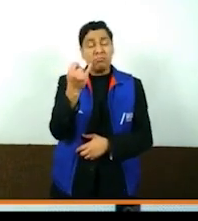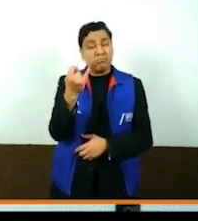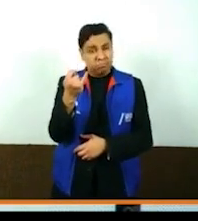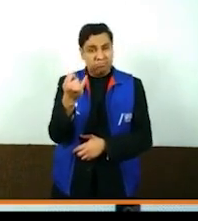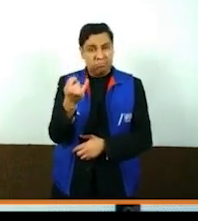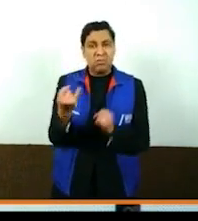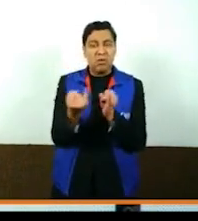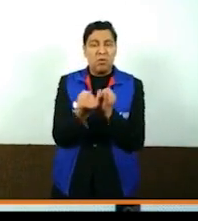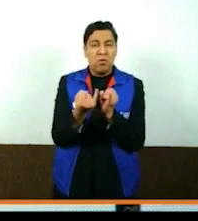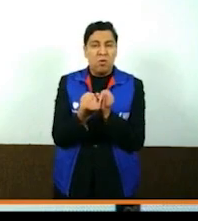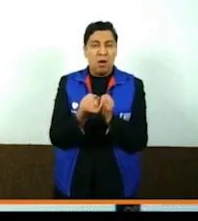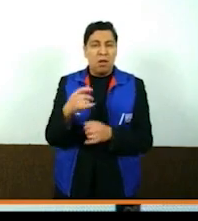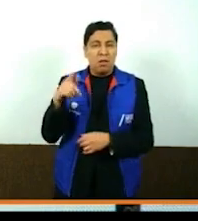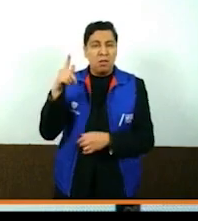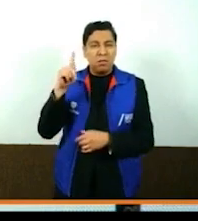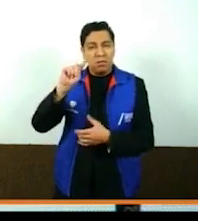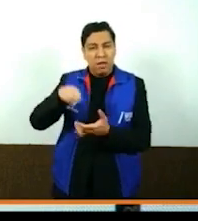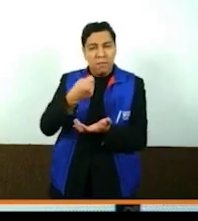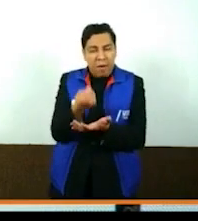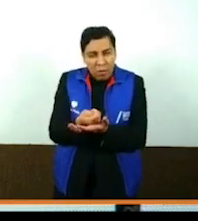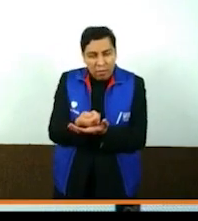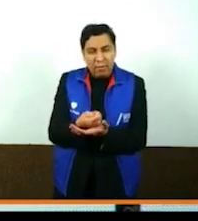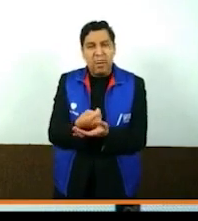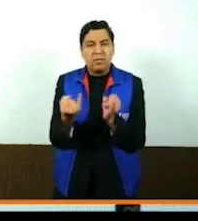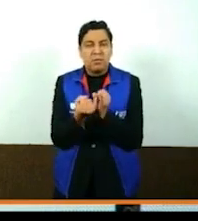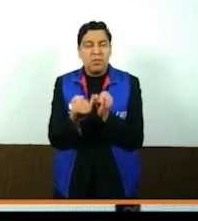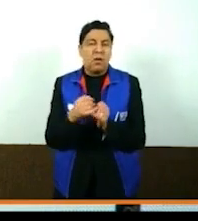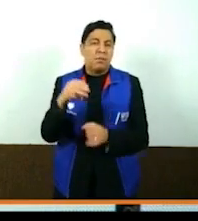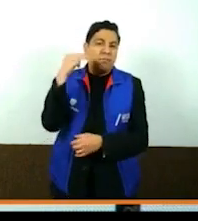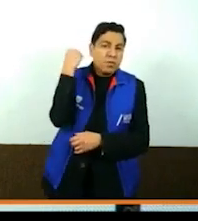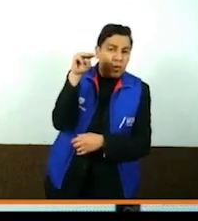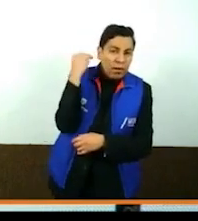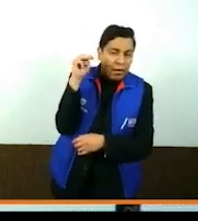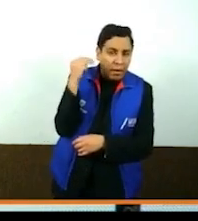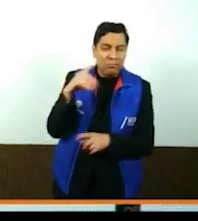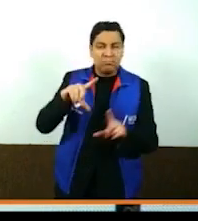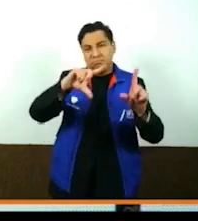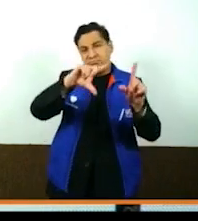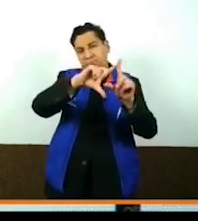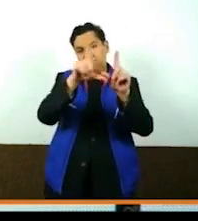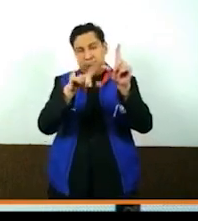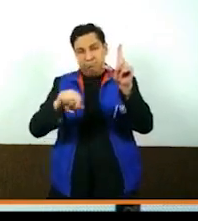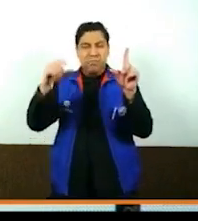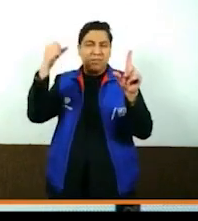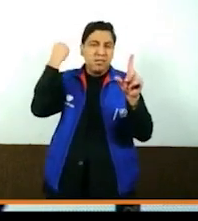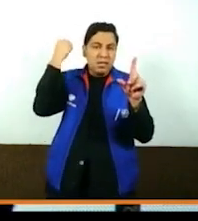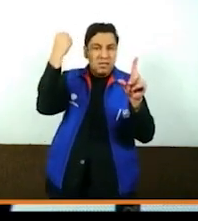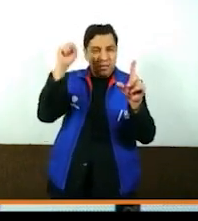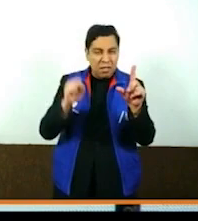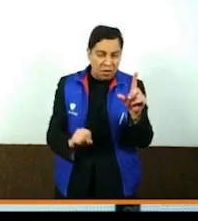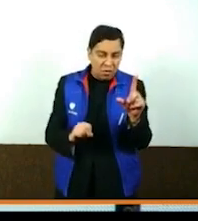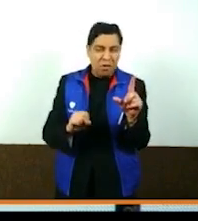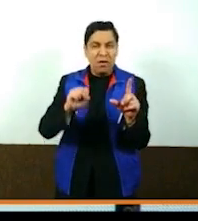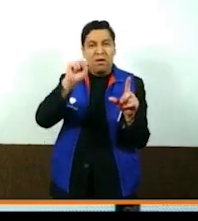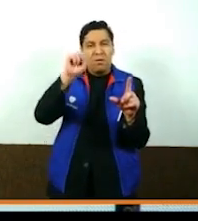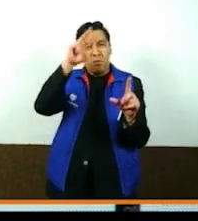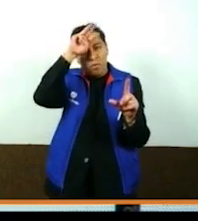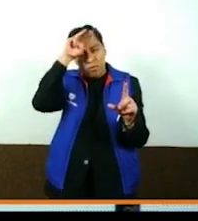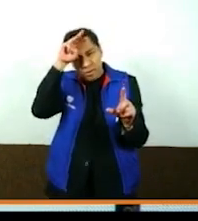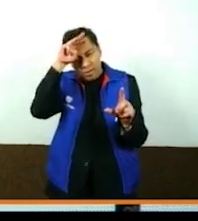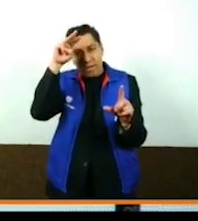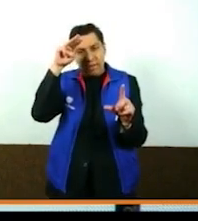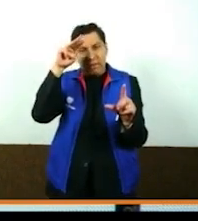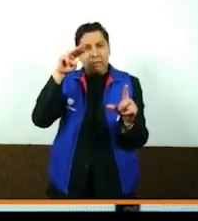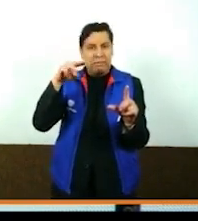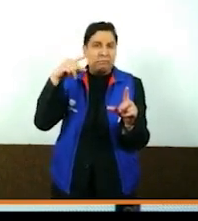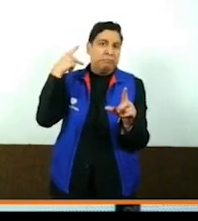de Matamoros a Lázaro Cárdenas, prácticamente todas las entidades de Sinaloa, perdón, de Monterrey, casi la